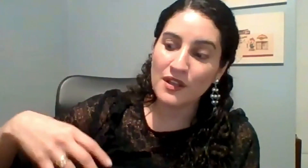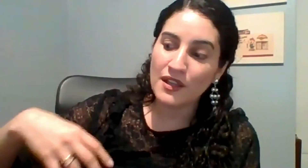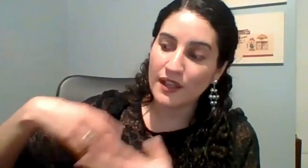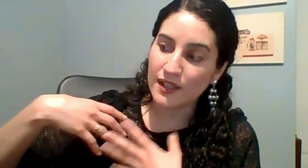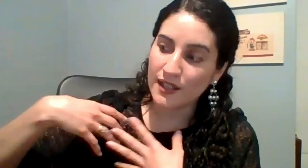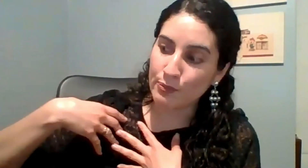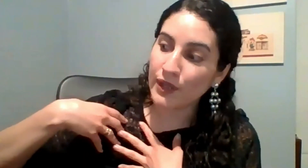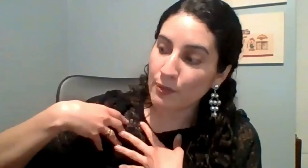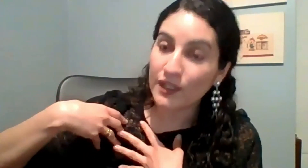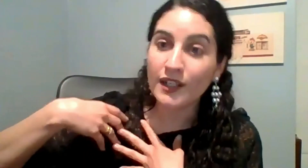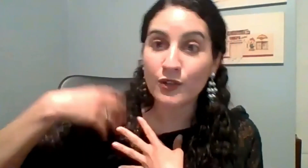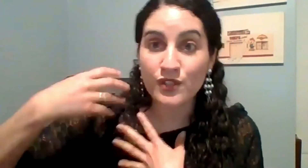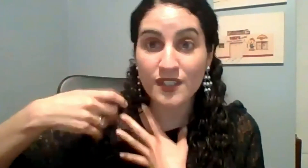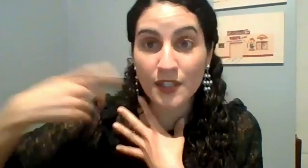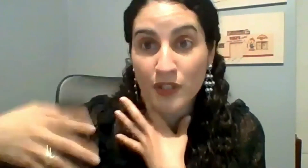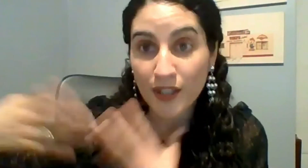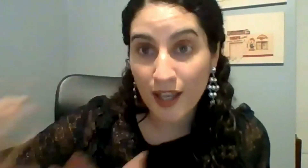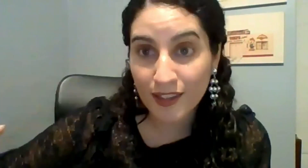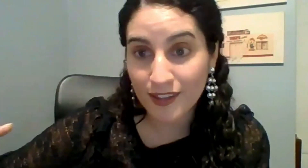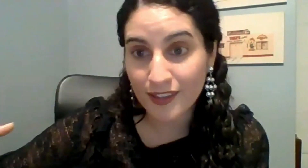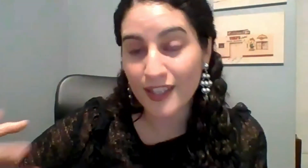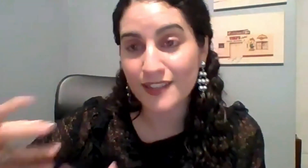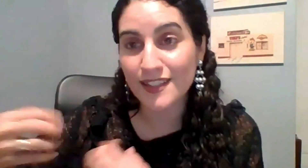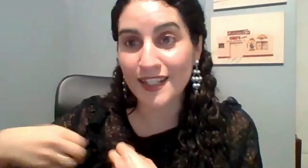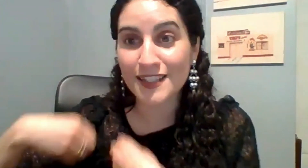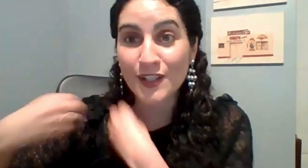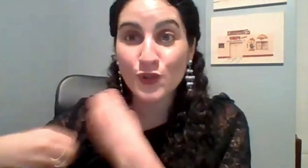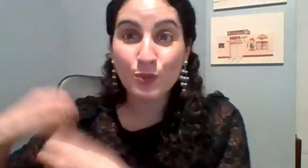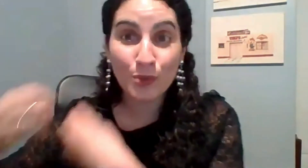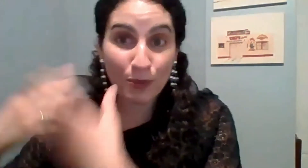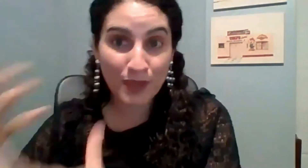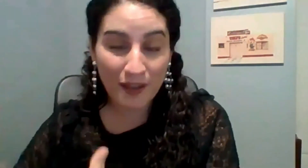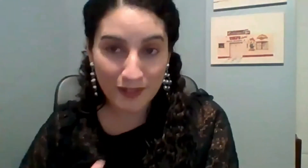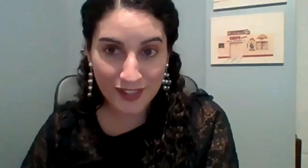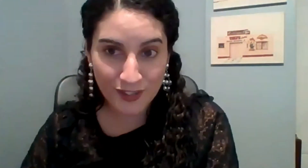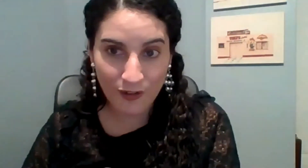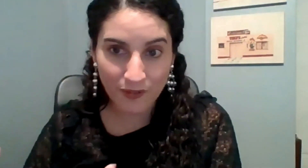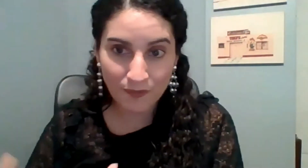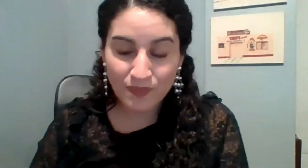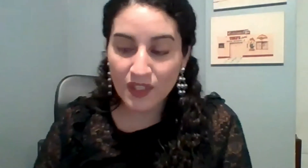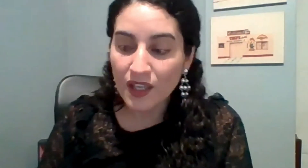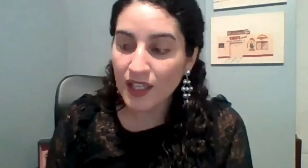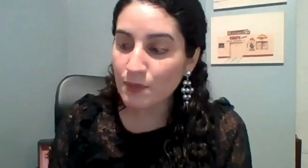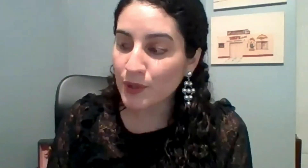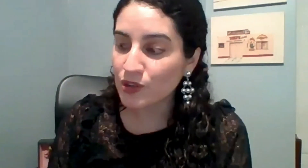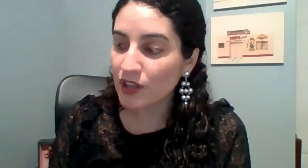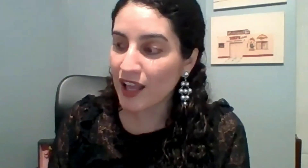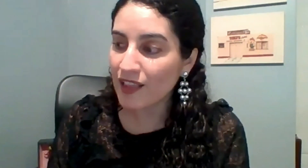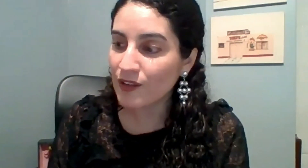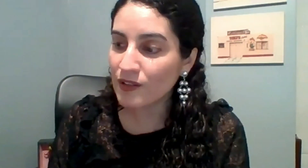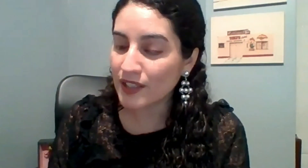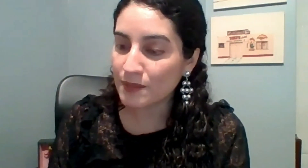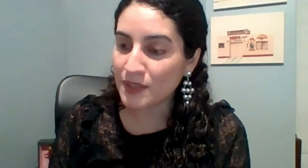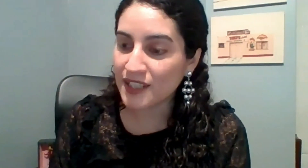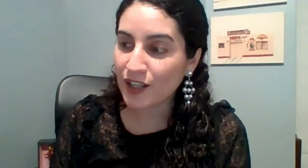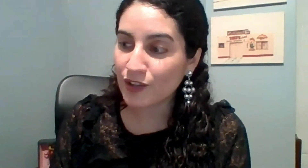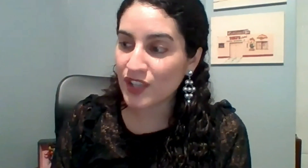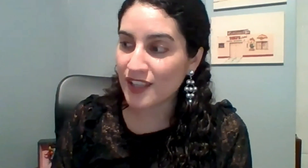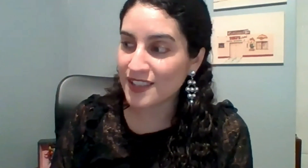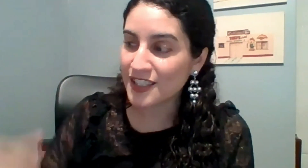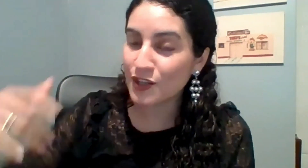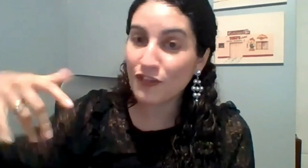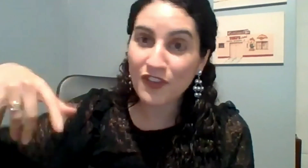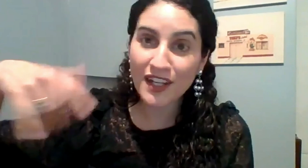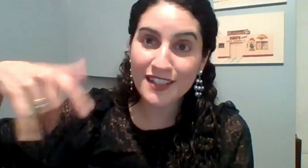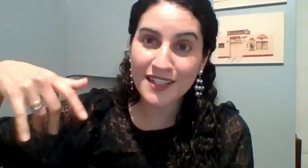sino le puedes poner los diseños que cada quien quiere, es decir, hacer su propia versión. Y por otro lado, invitarlos